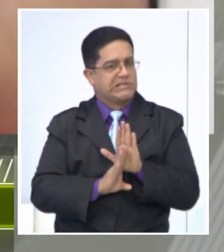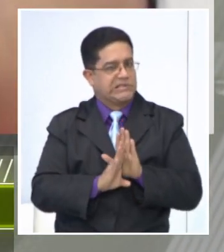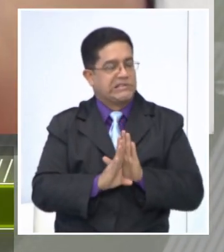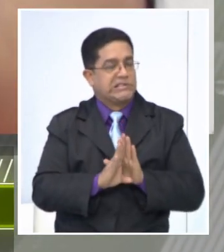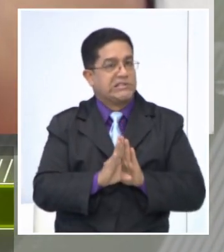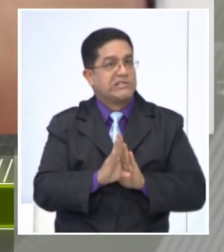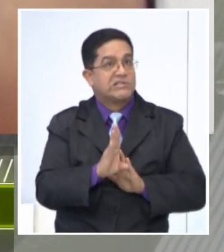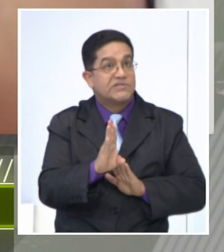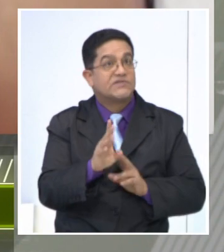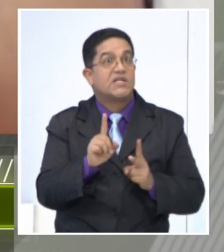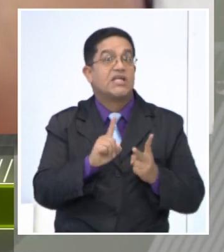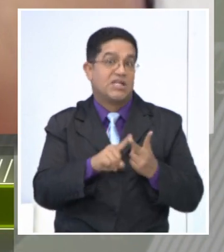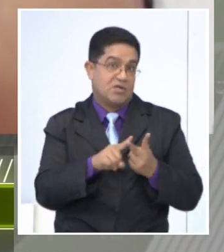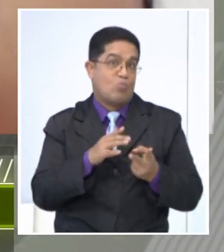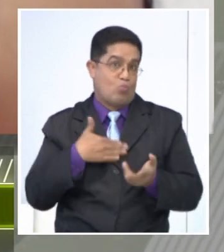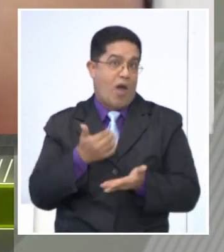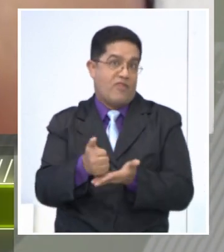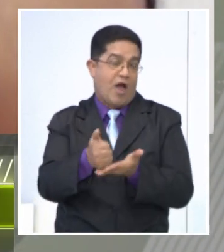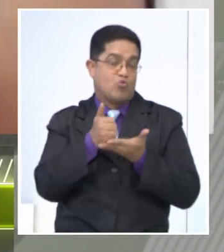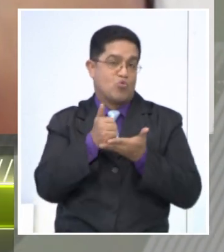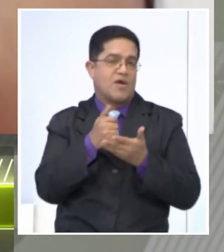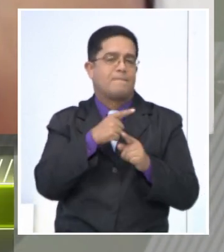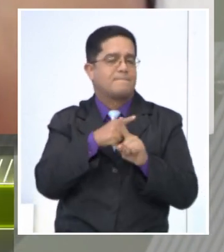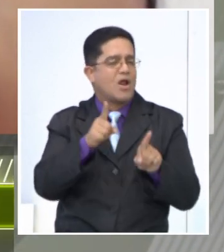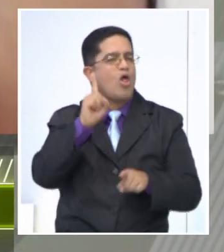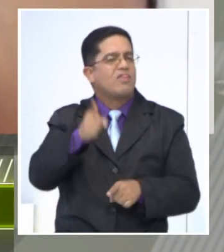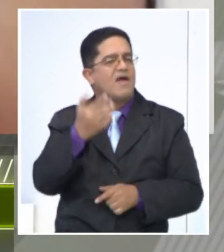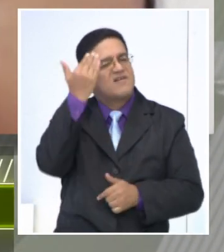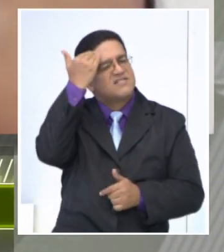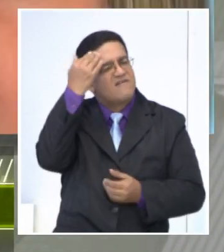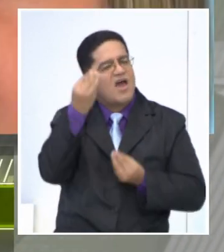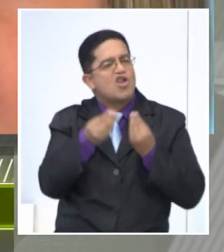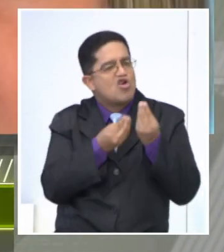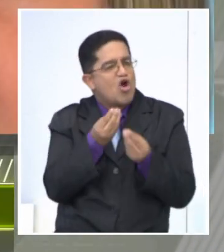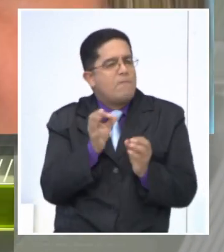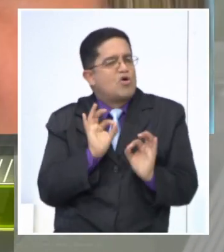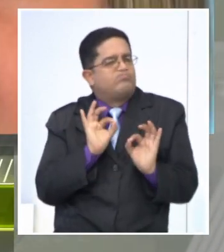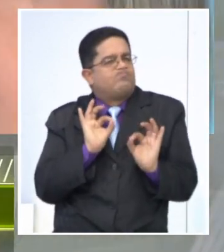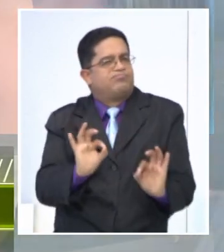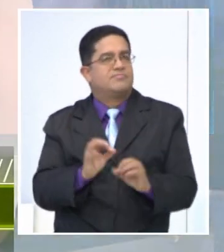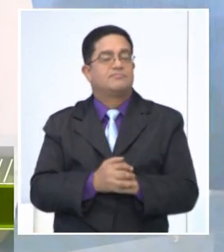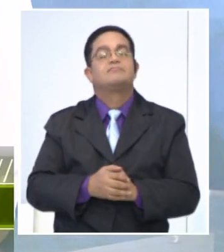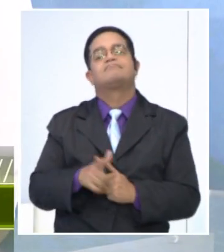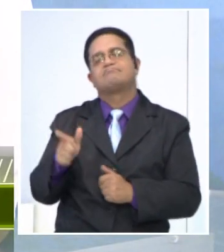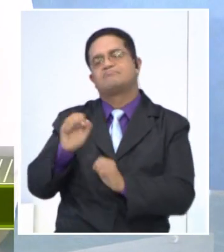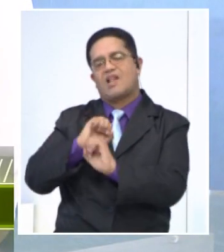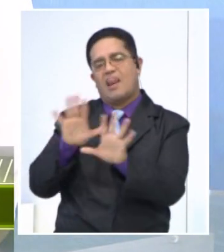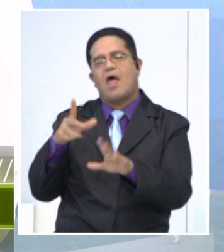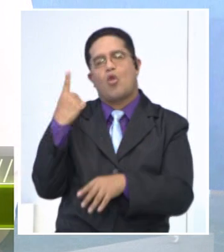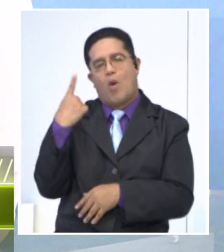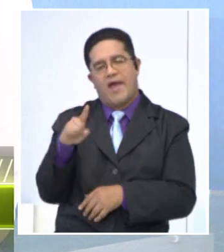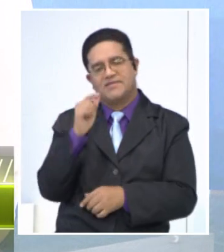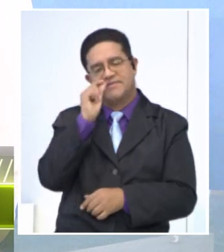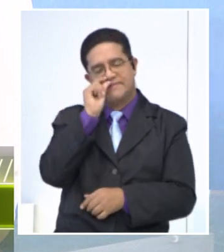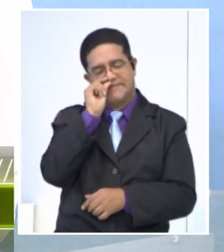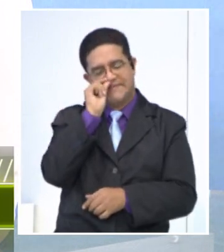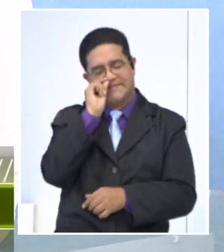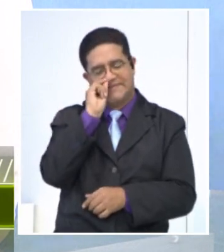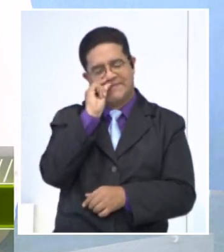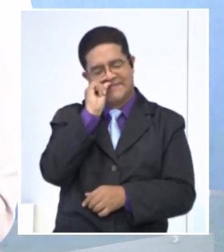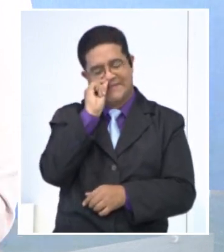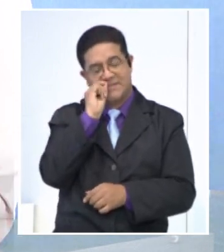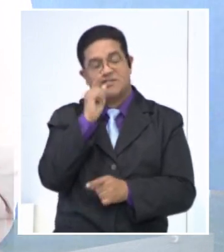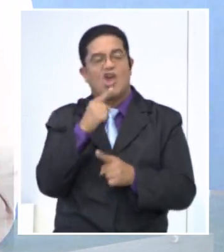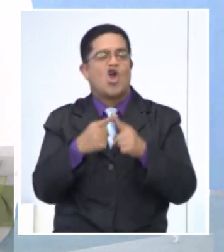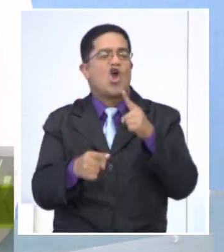y realmente sean maravillosos, pero hay que saberlos utilizar de la manera correcta. Claro, existen productos inyectables, también procedimientos a través de